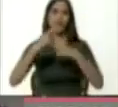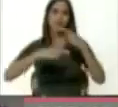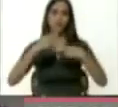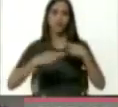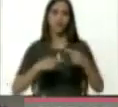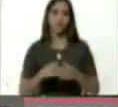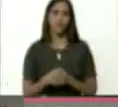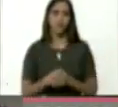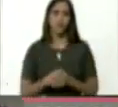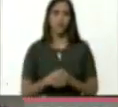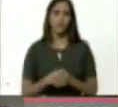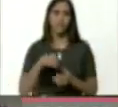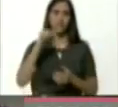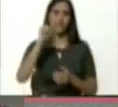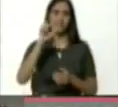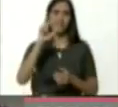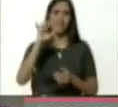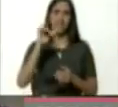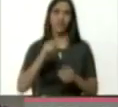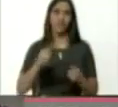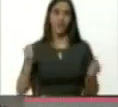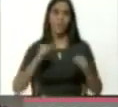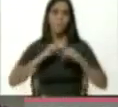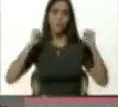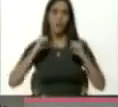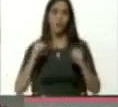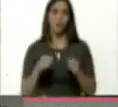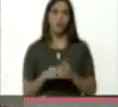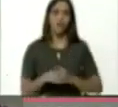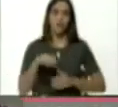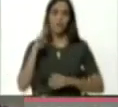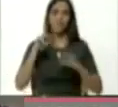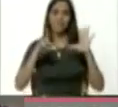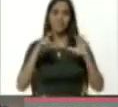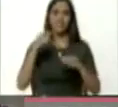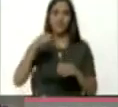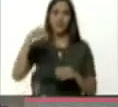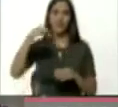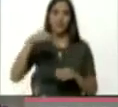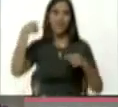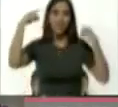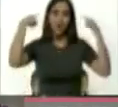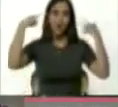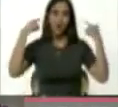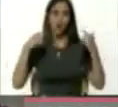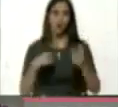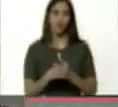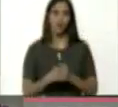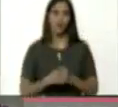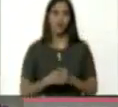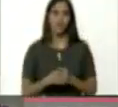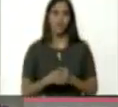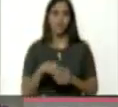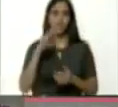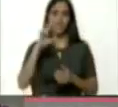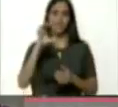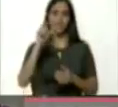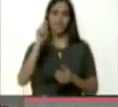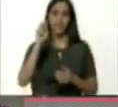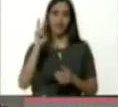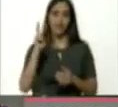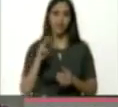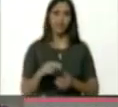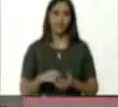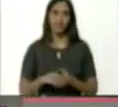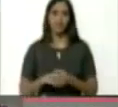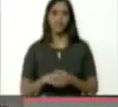Sergio Novelli. Ese carajo quedó loco después del bombazo ese el 27 de noviembre. Quédate loco de bola ahí. Saliste loco de bola en RCTV. Ey,